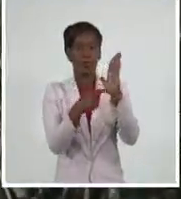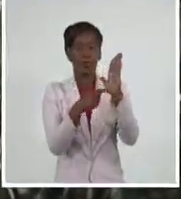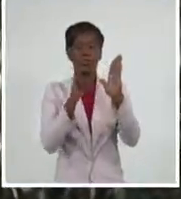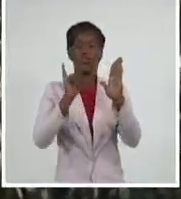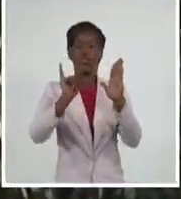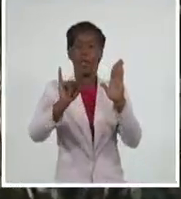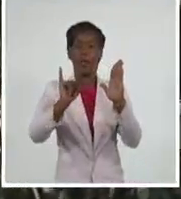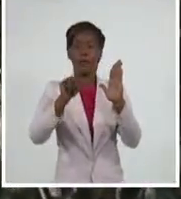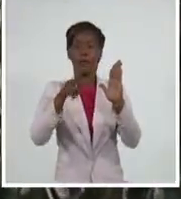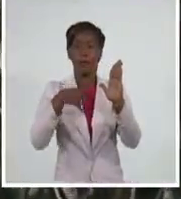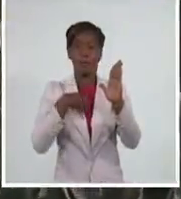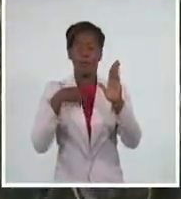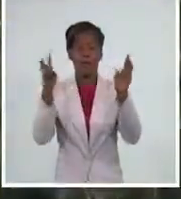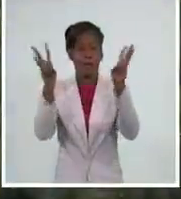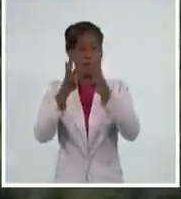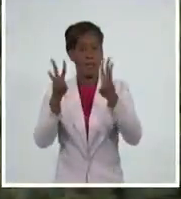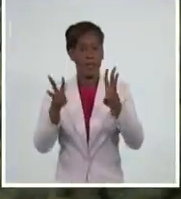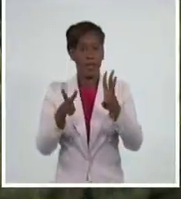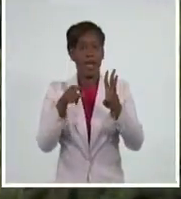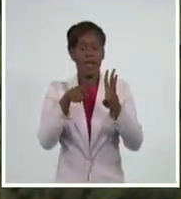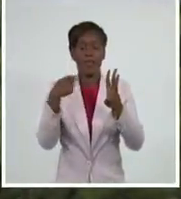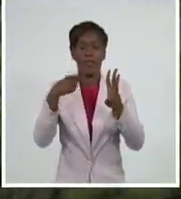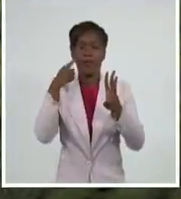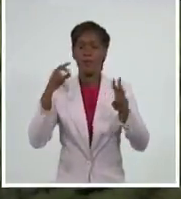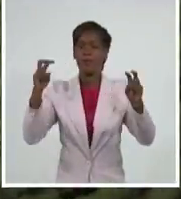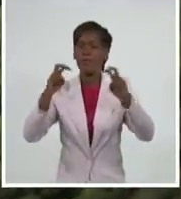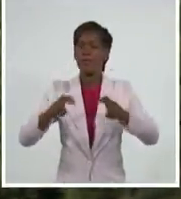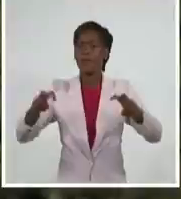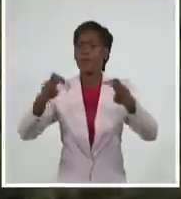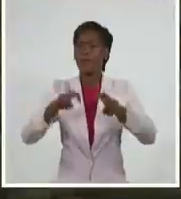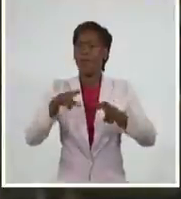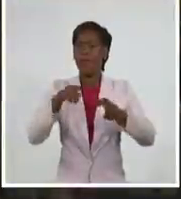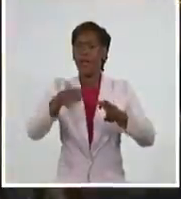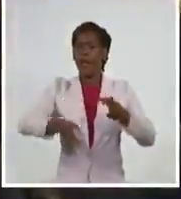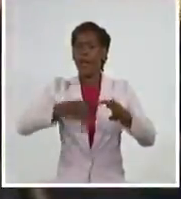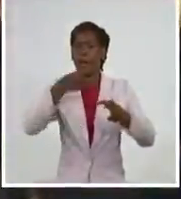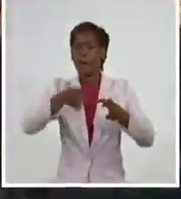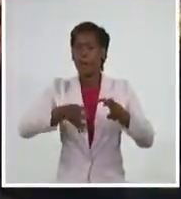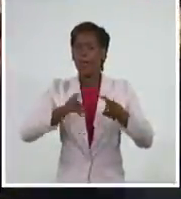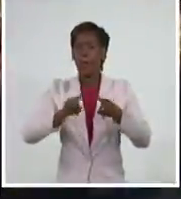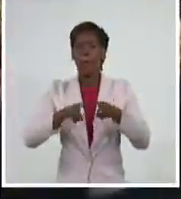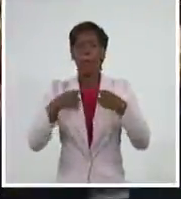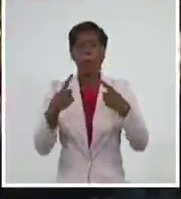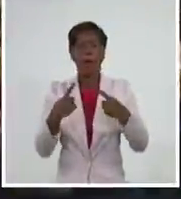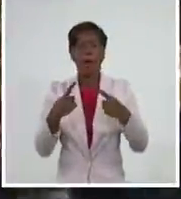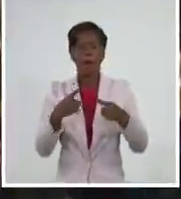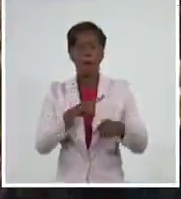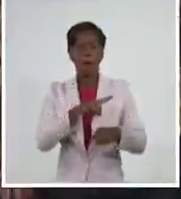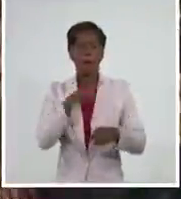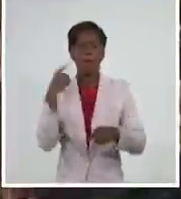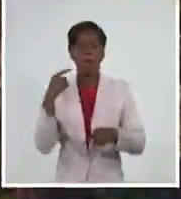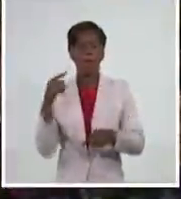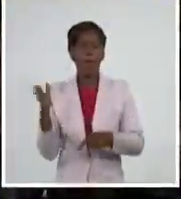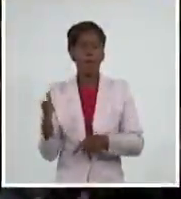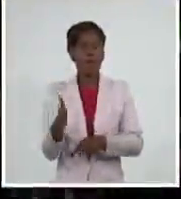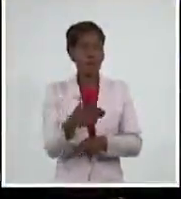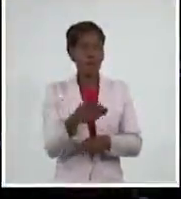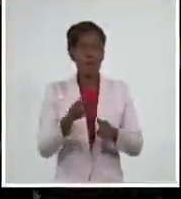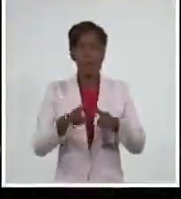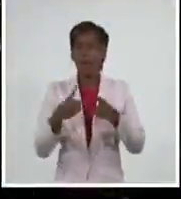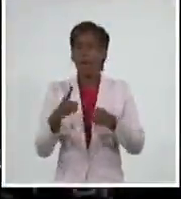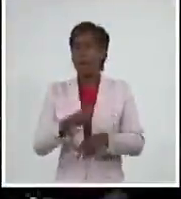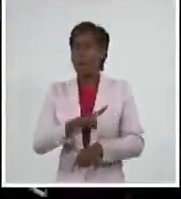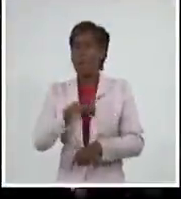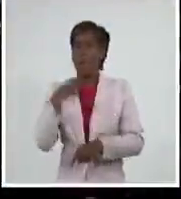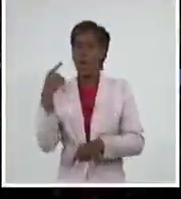estos bosques costeros. Investigar en cada lugar qué provoca su pérdida. Cómo pueden ser restaurados. Convertirse